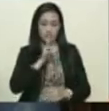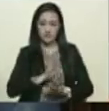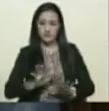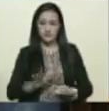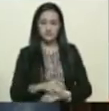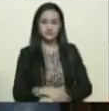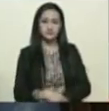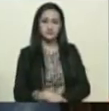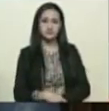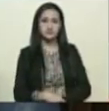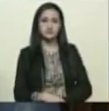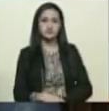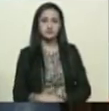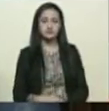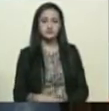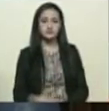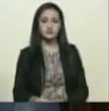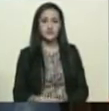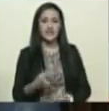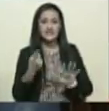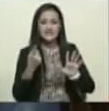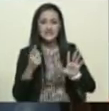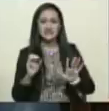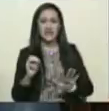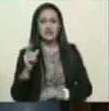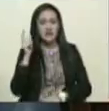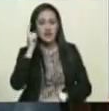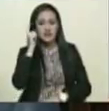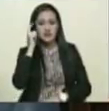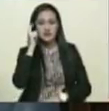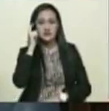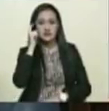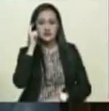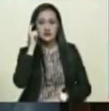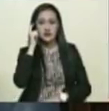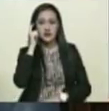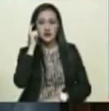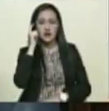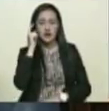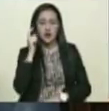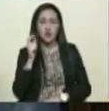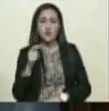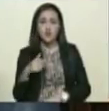solo 60 días han superado con creces